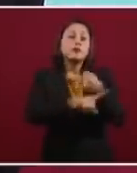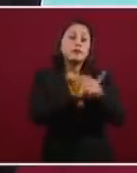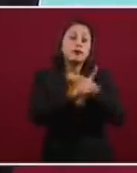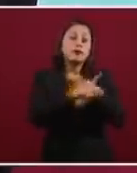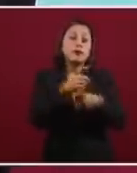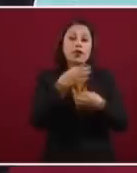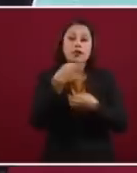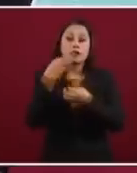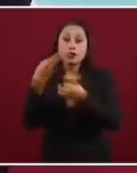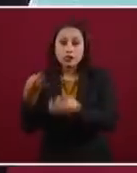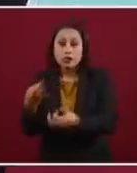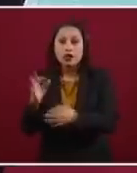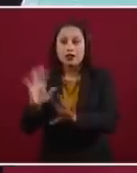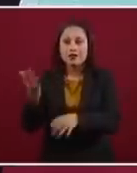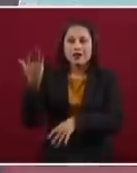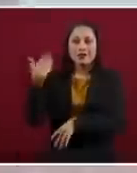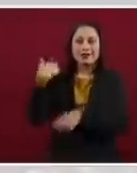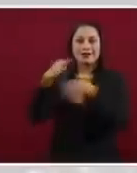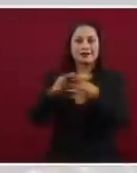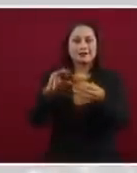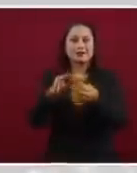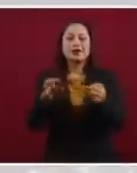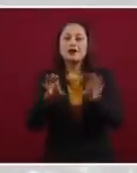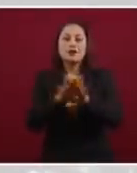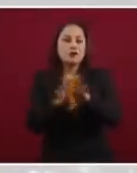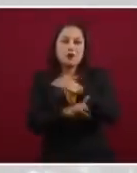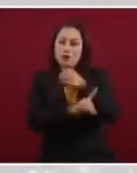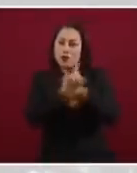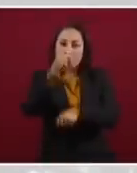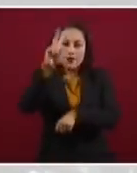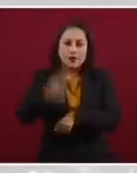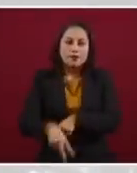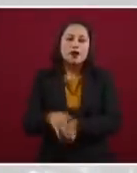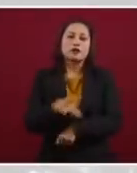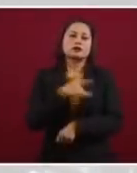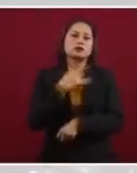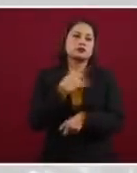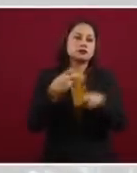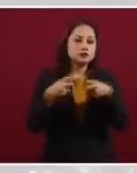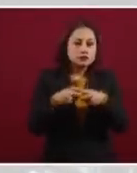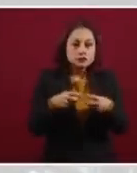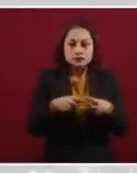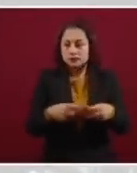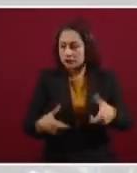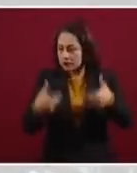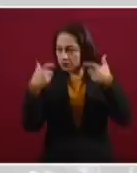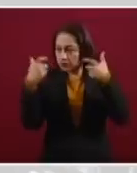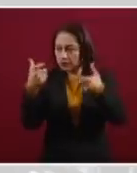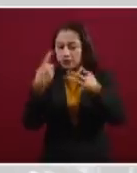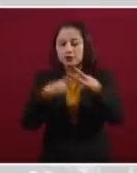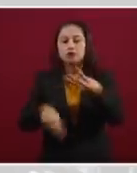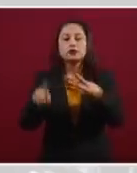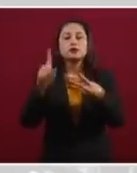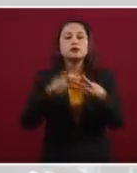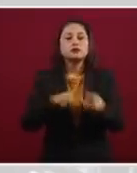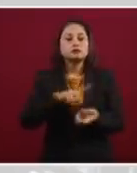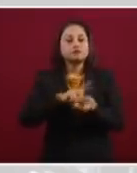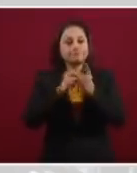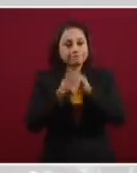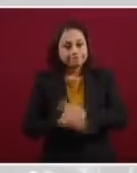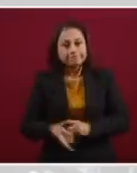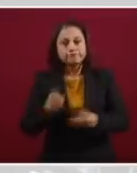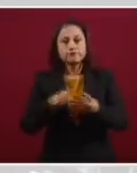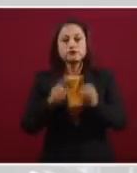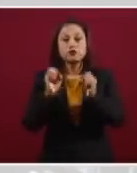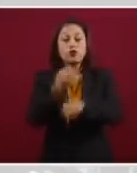han explicado mis compañeros tiene que ver con problemas de ansiedad de depresión de falta de integración social o familiar